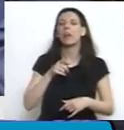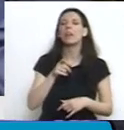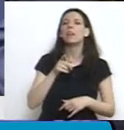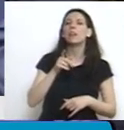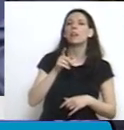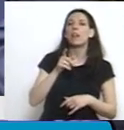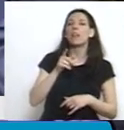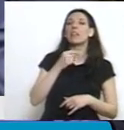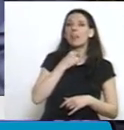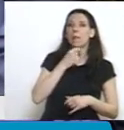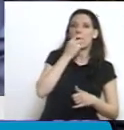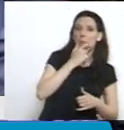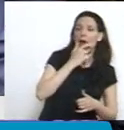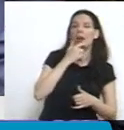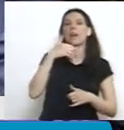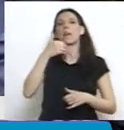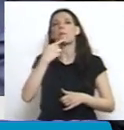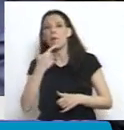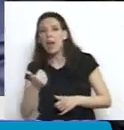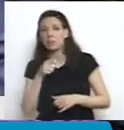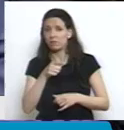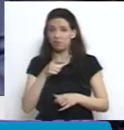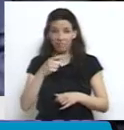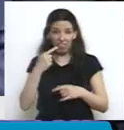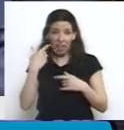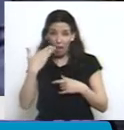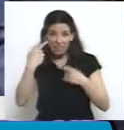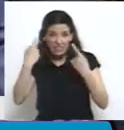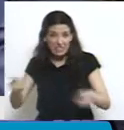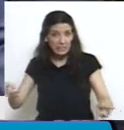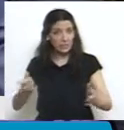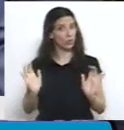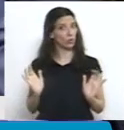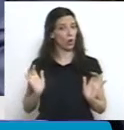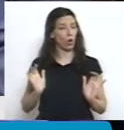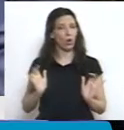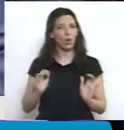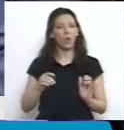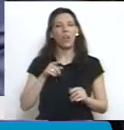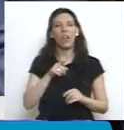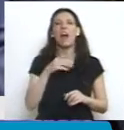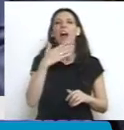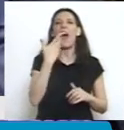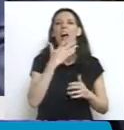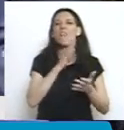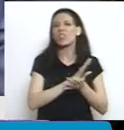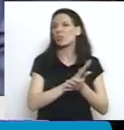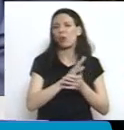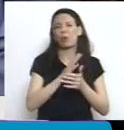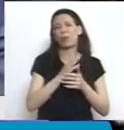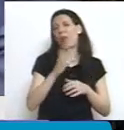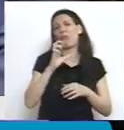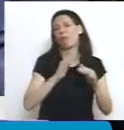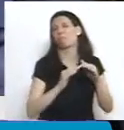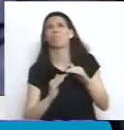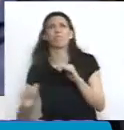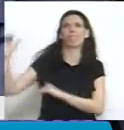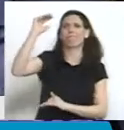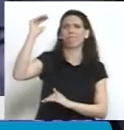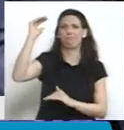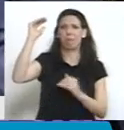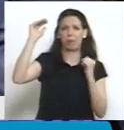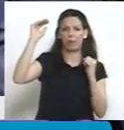presidencia dicen datos muy diferentes, que plantean una devaluación muy significativa